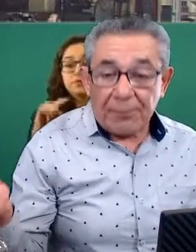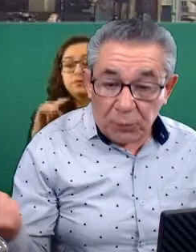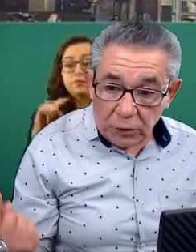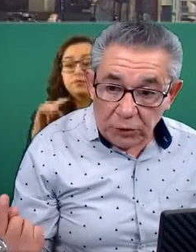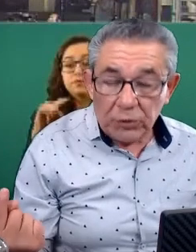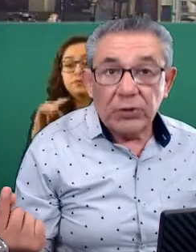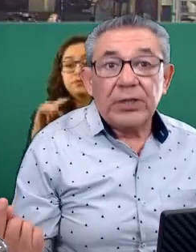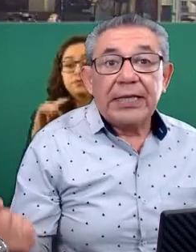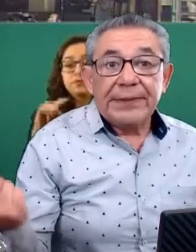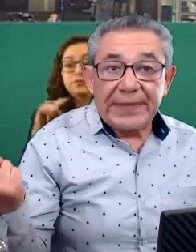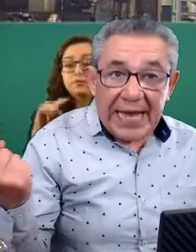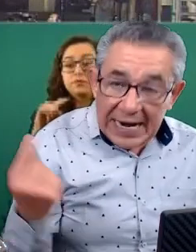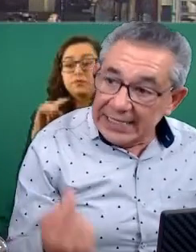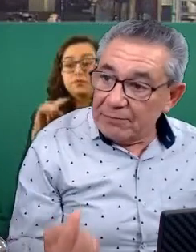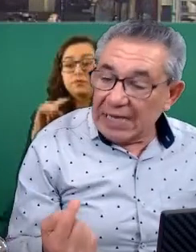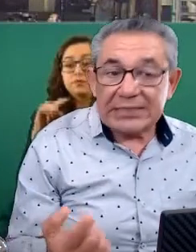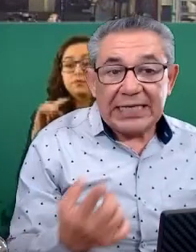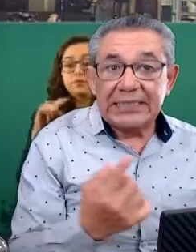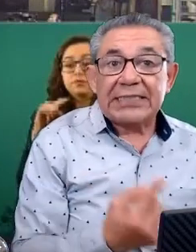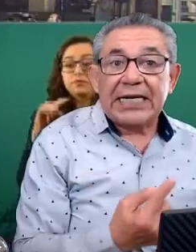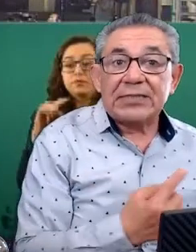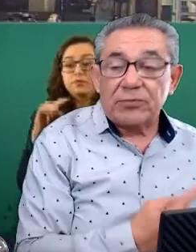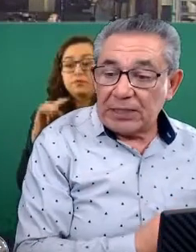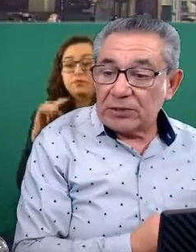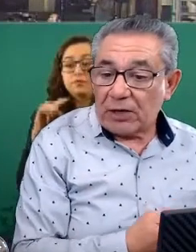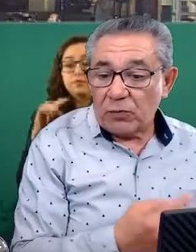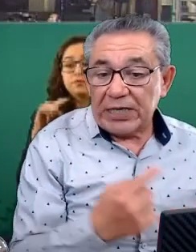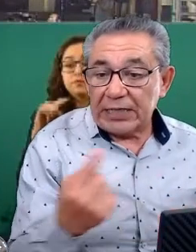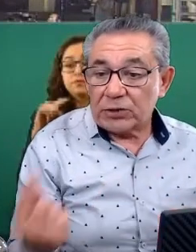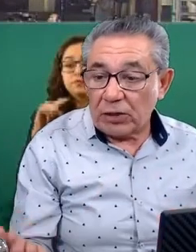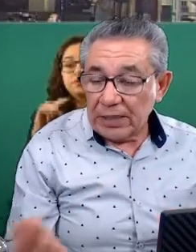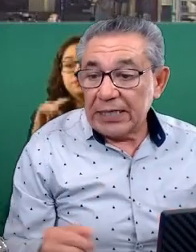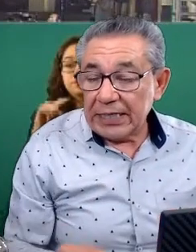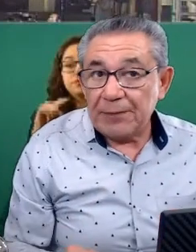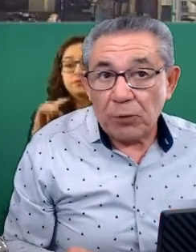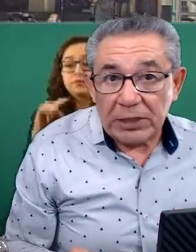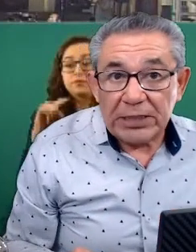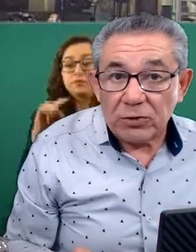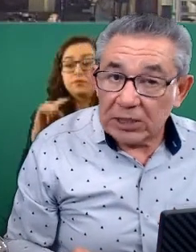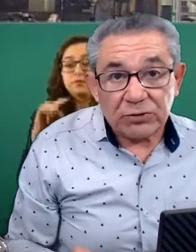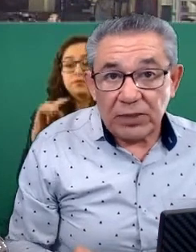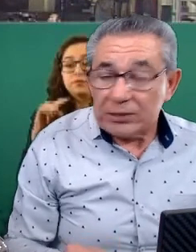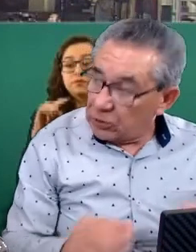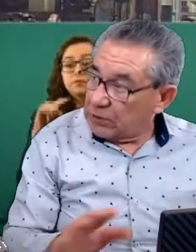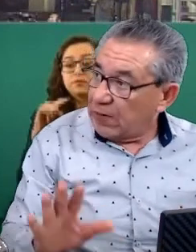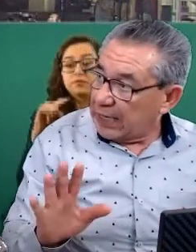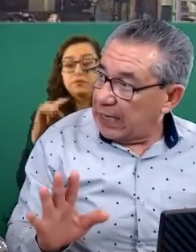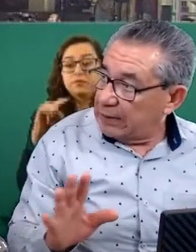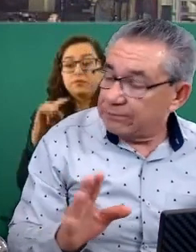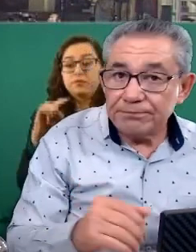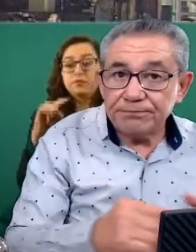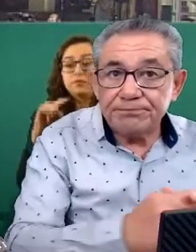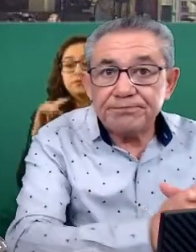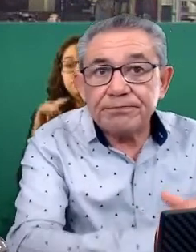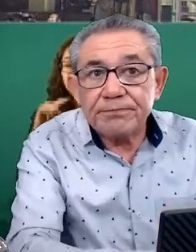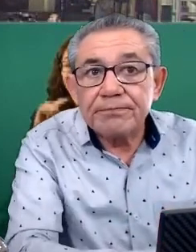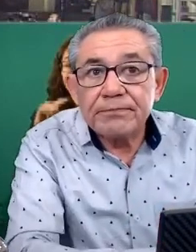protección y apoyo de alguien más, en este caso medios de comunicación y políticos deshonestos